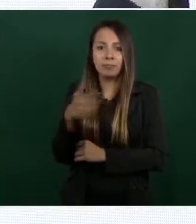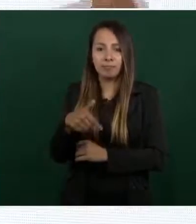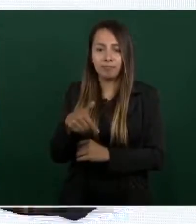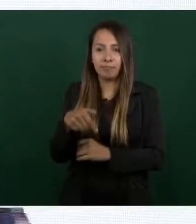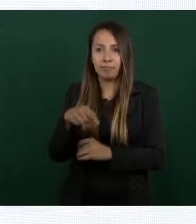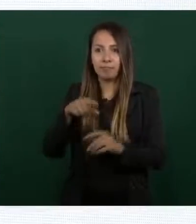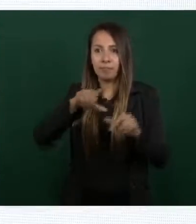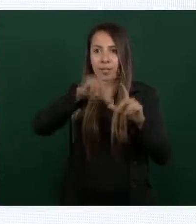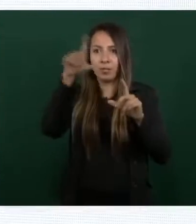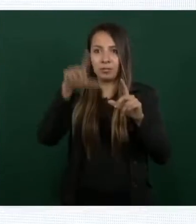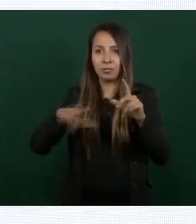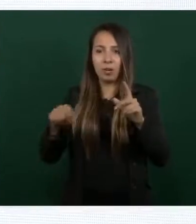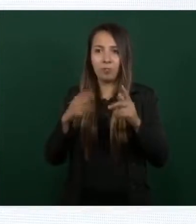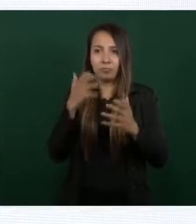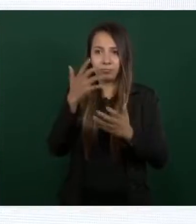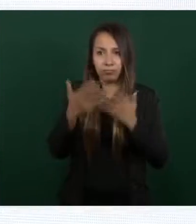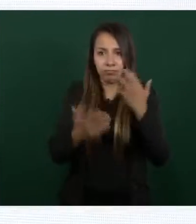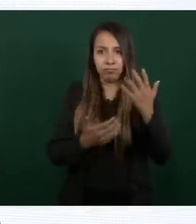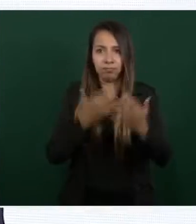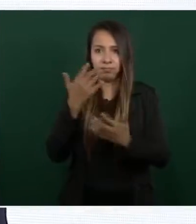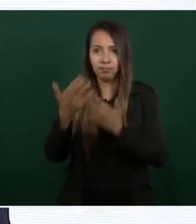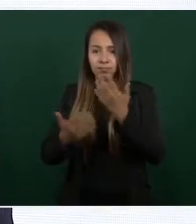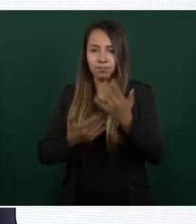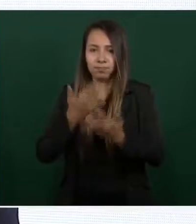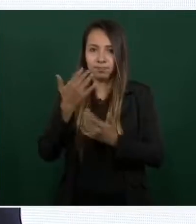incendiando. Pues no.